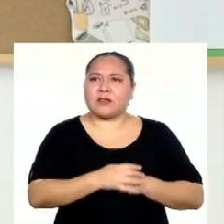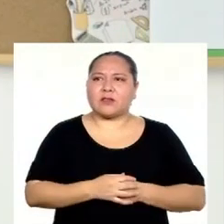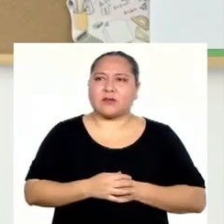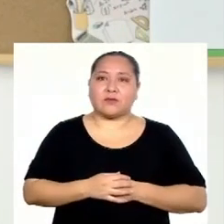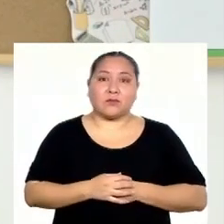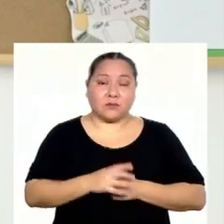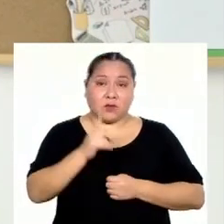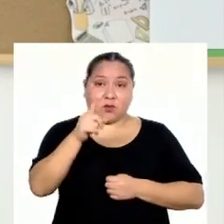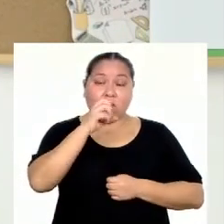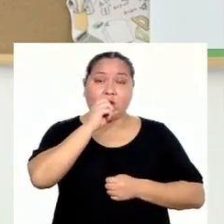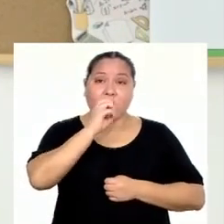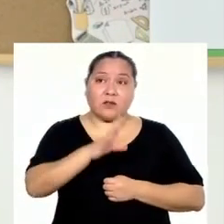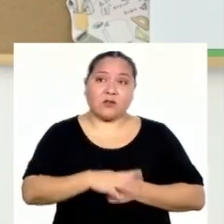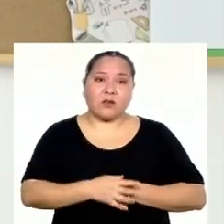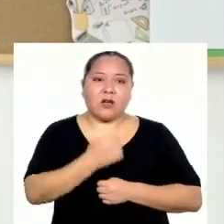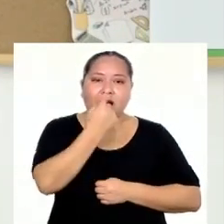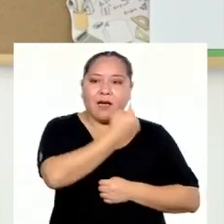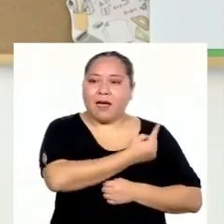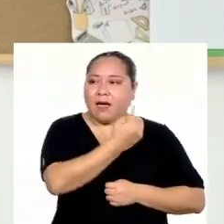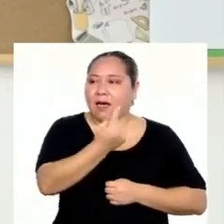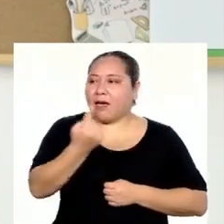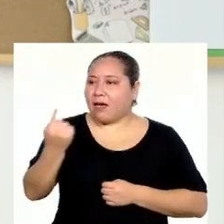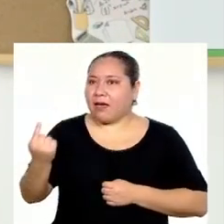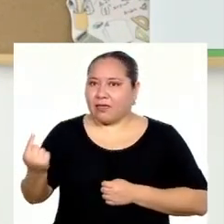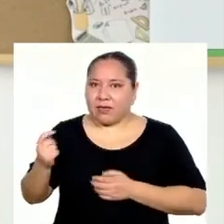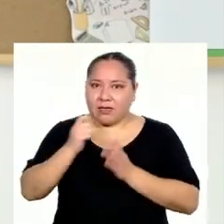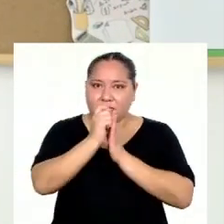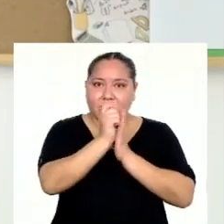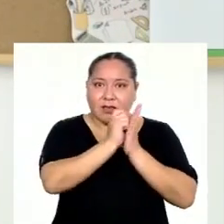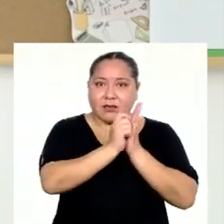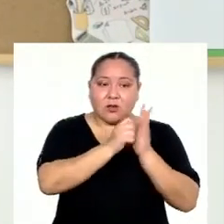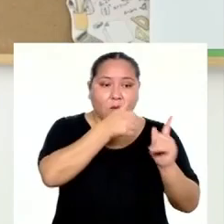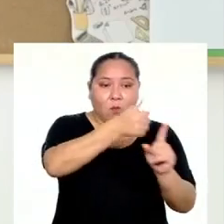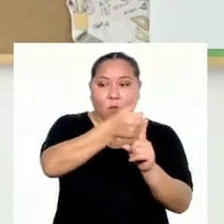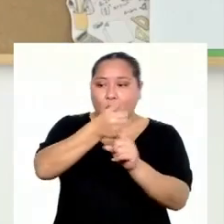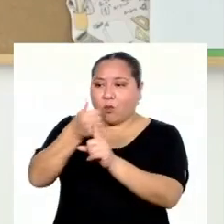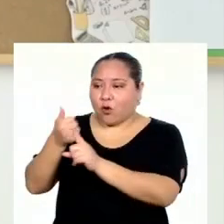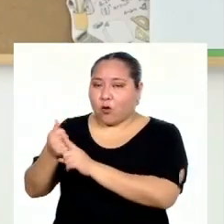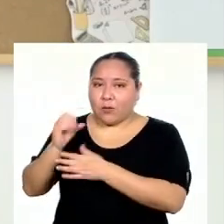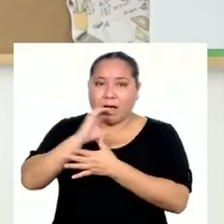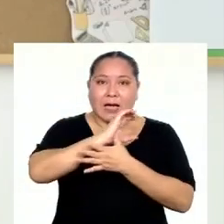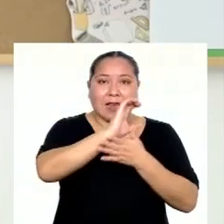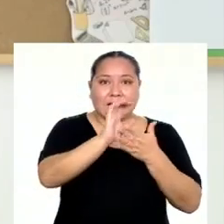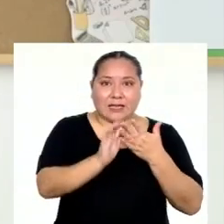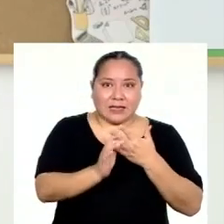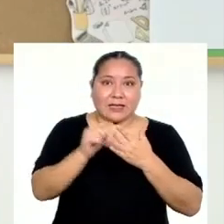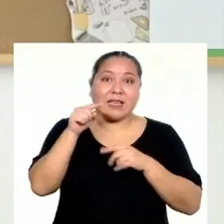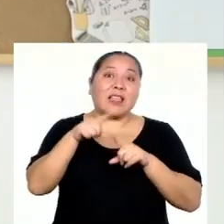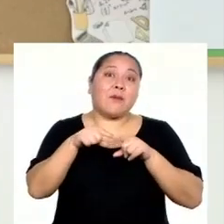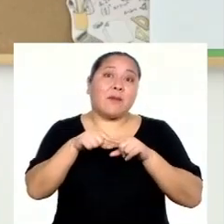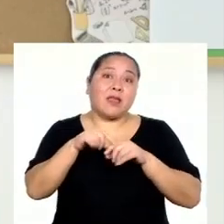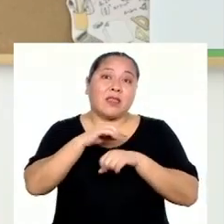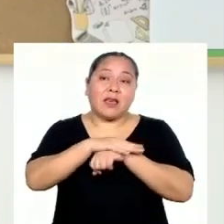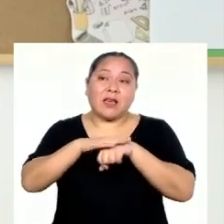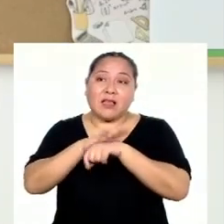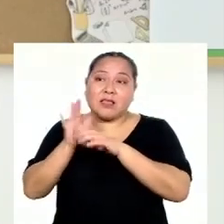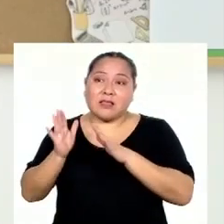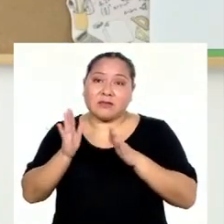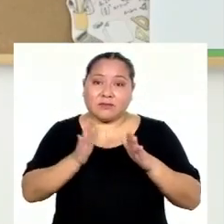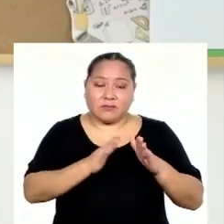Tú lo has dicho, Lucía. Cada tipo de texto tiene sus propias características que definen su planificación,